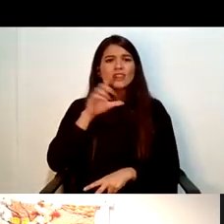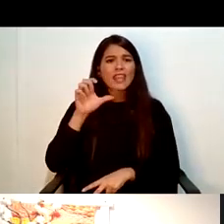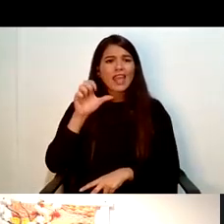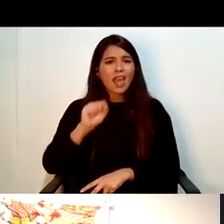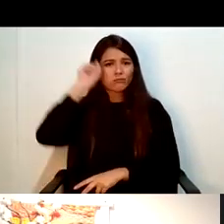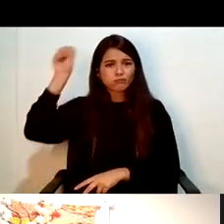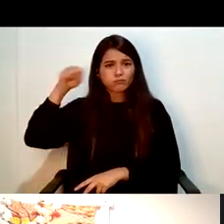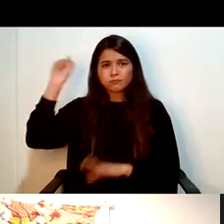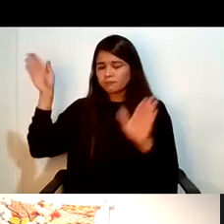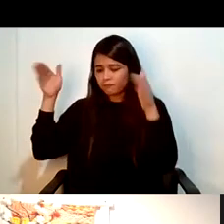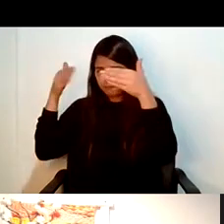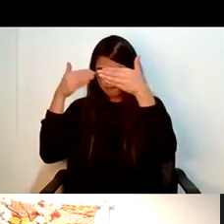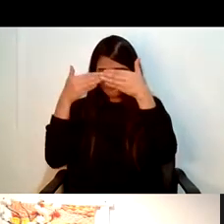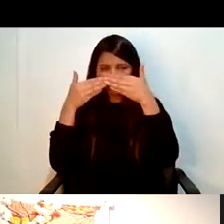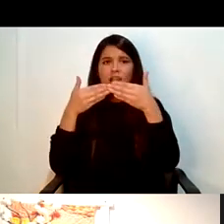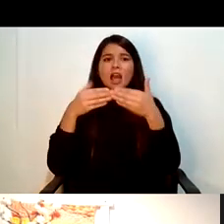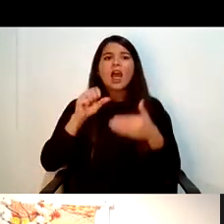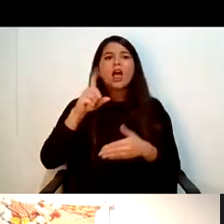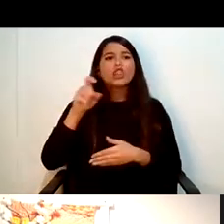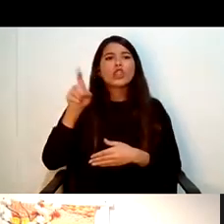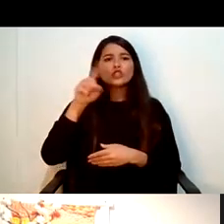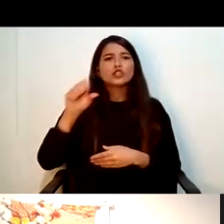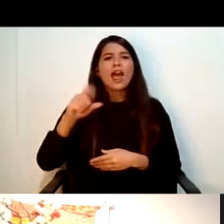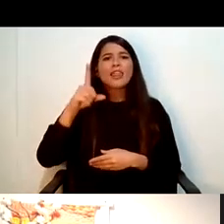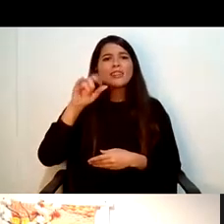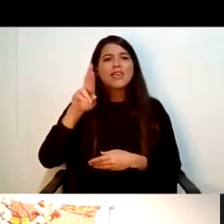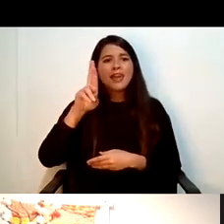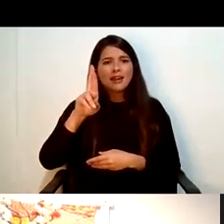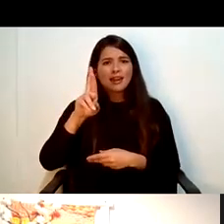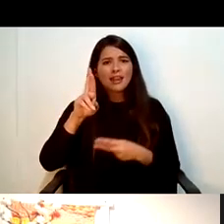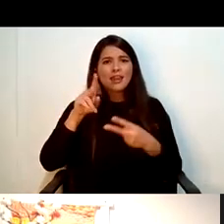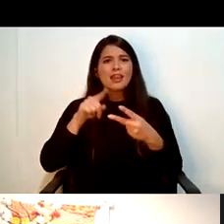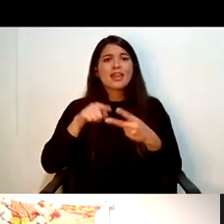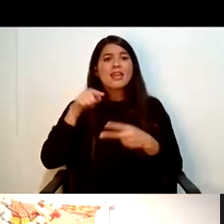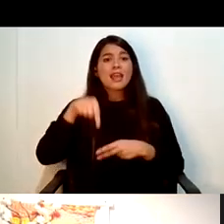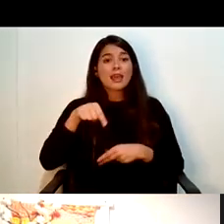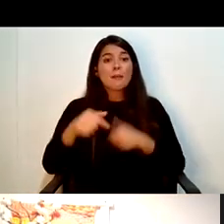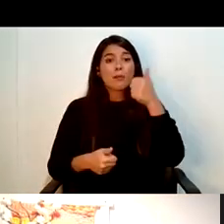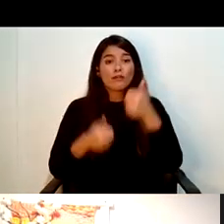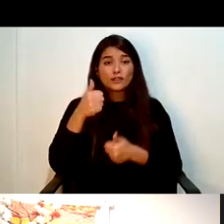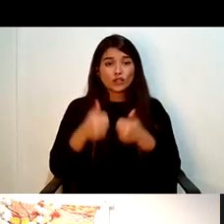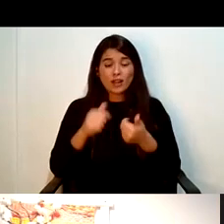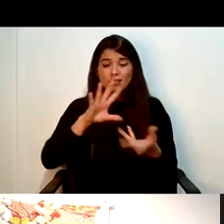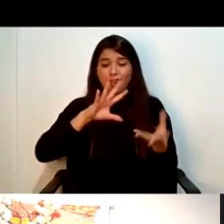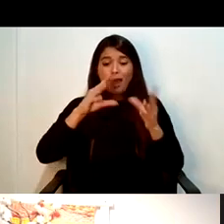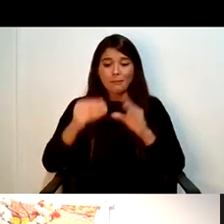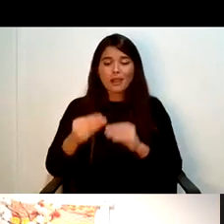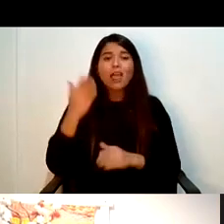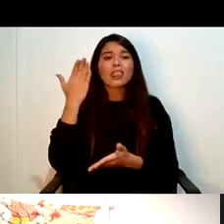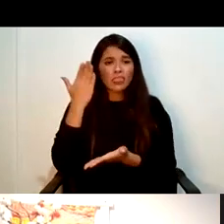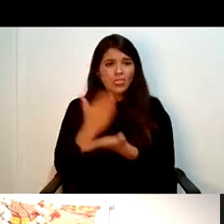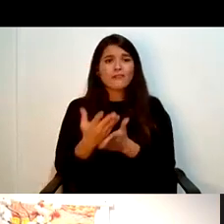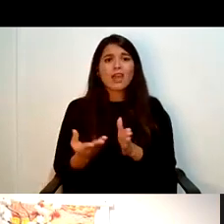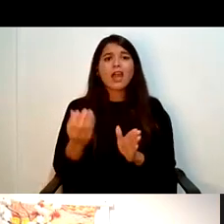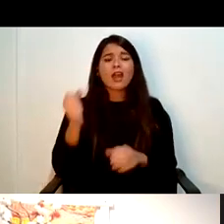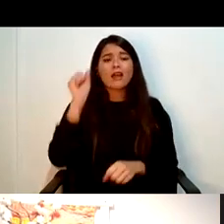que es el A2 y el ADIR. Y acá los profesionales que lo aplican tienen que estar acreditados para la